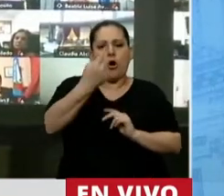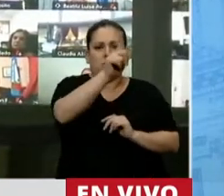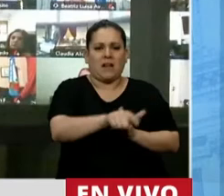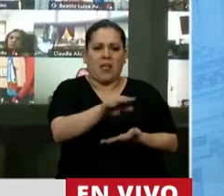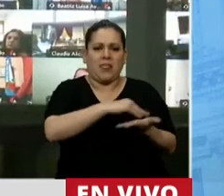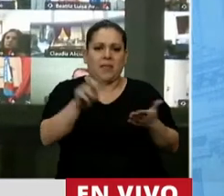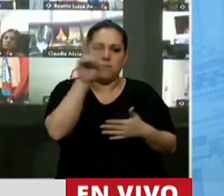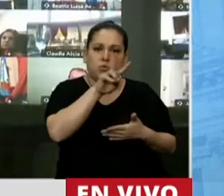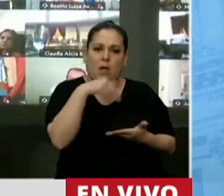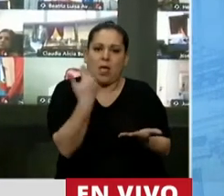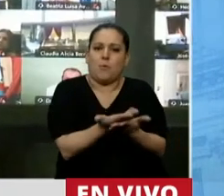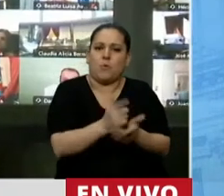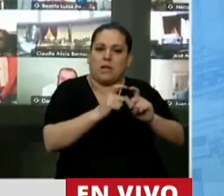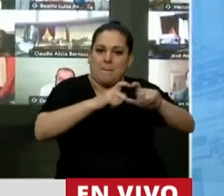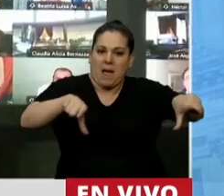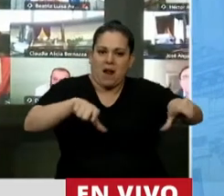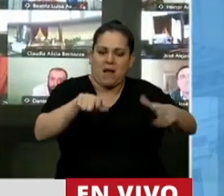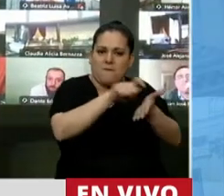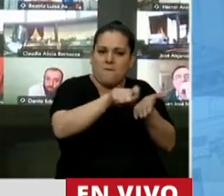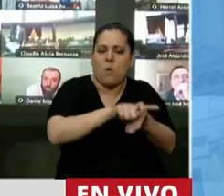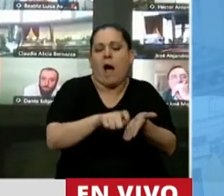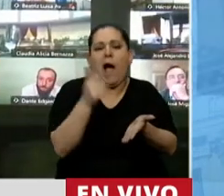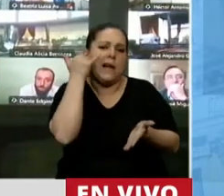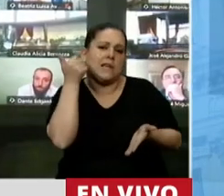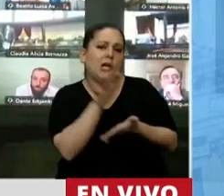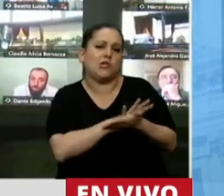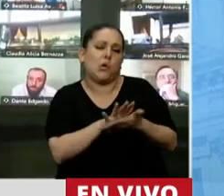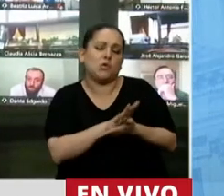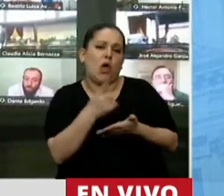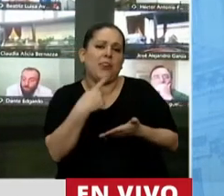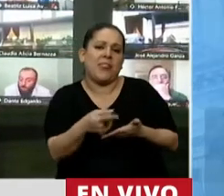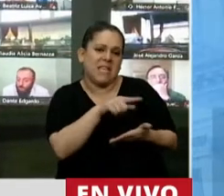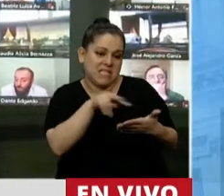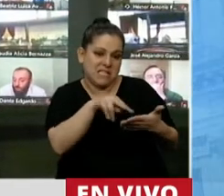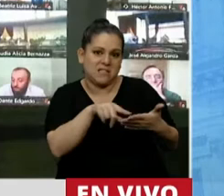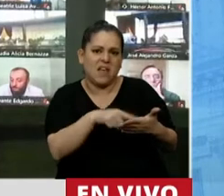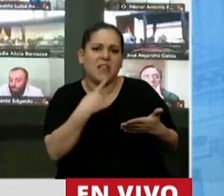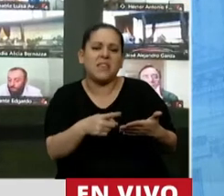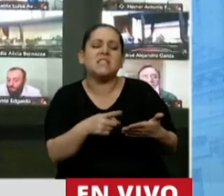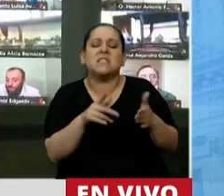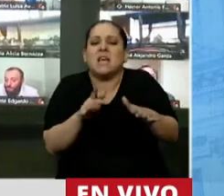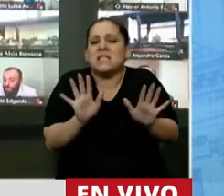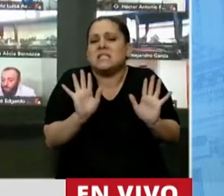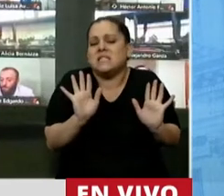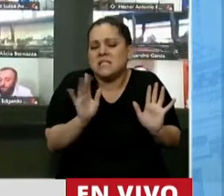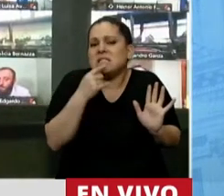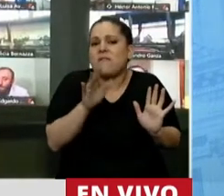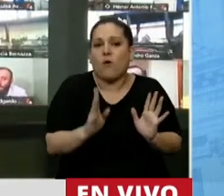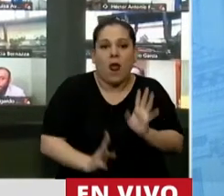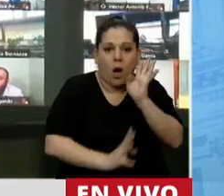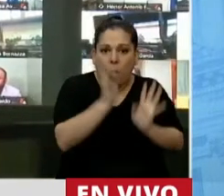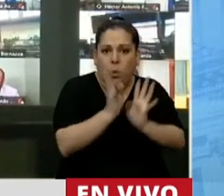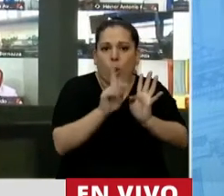diputada en el debate de comisión resolvía esta cuestión, porque dice algo así como, salvo que tengan alguna